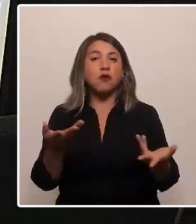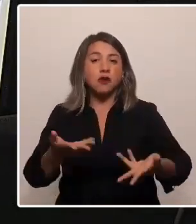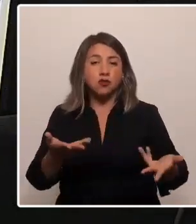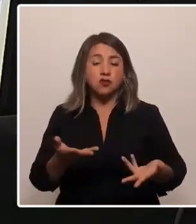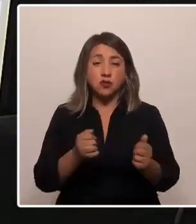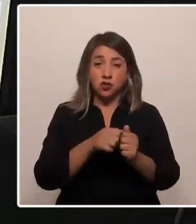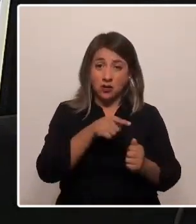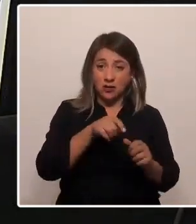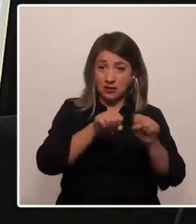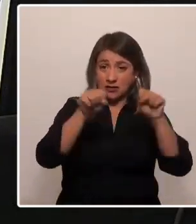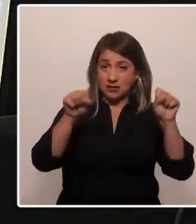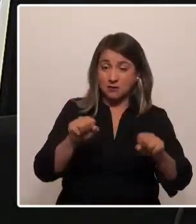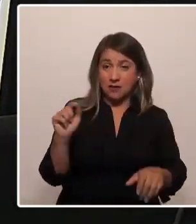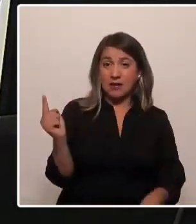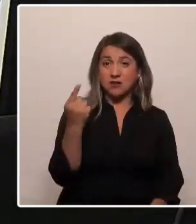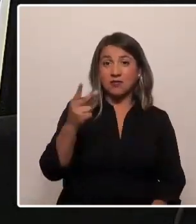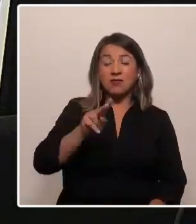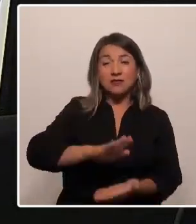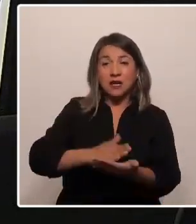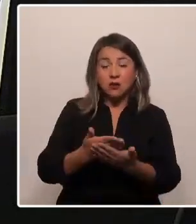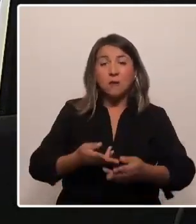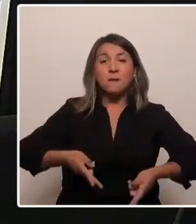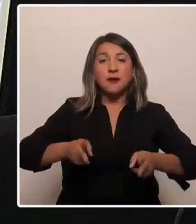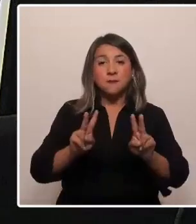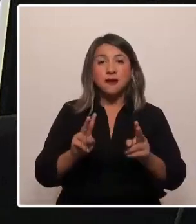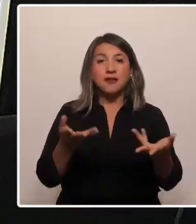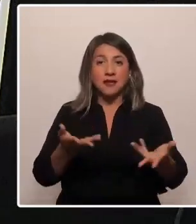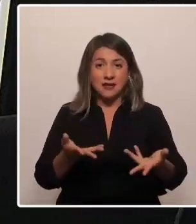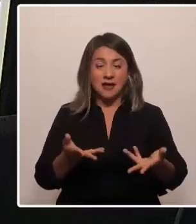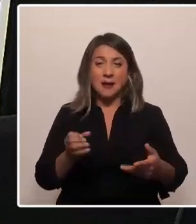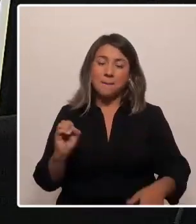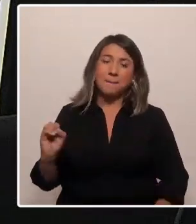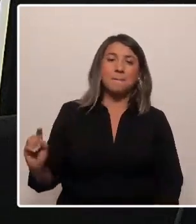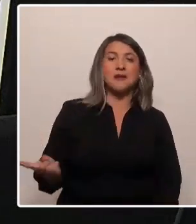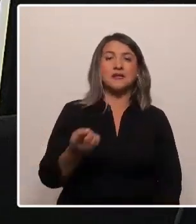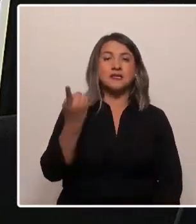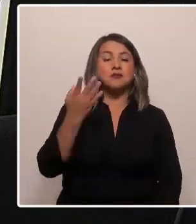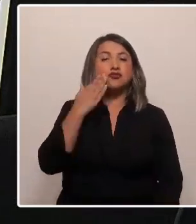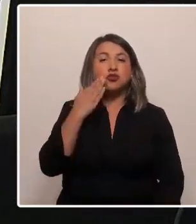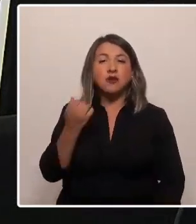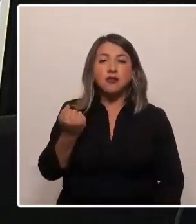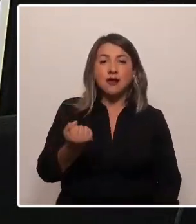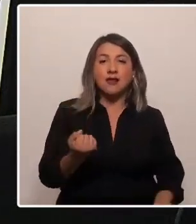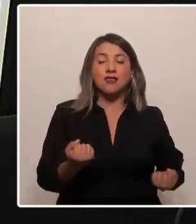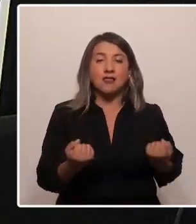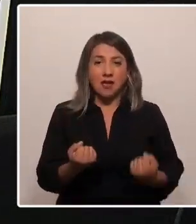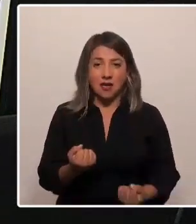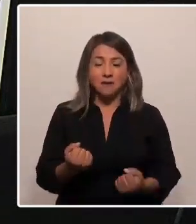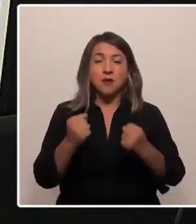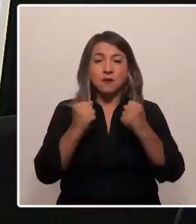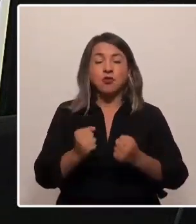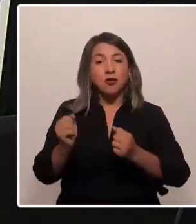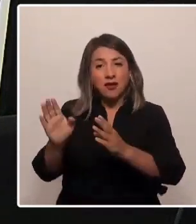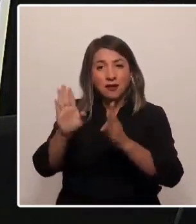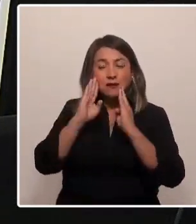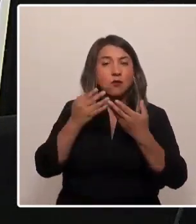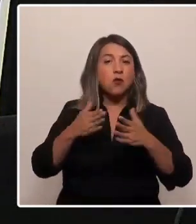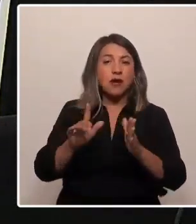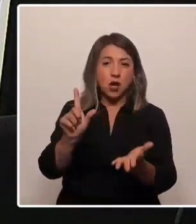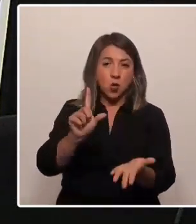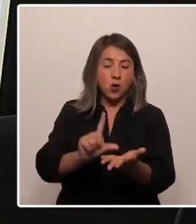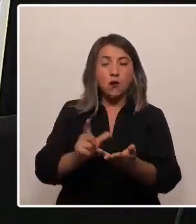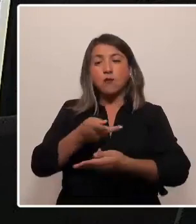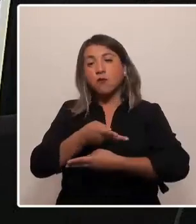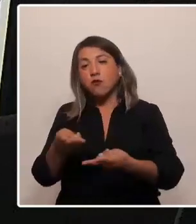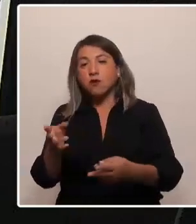este sistema nacional de salud permitirá, gracias al principio de solidaridad, poder atenderte en cualquier lugar, sea